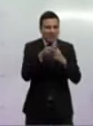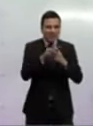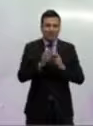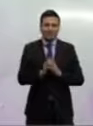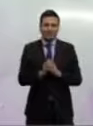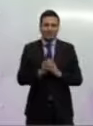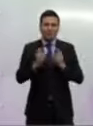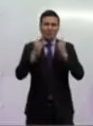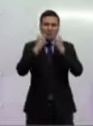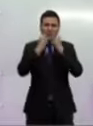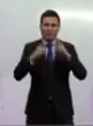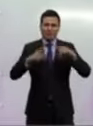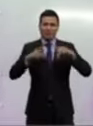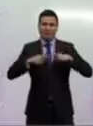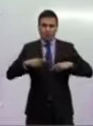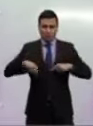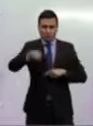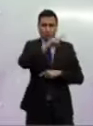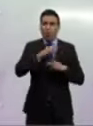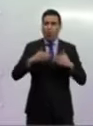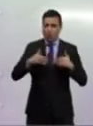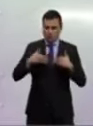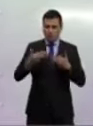nuestro presidente, la confianza de